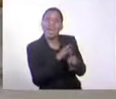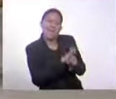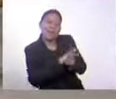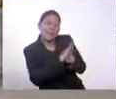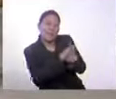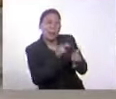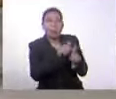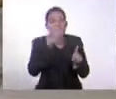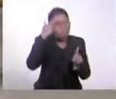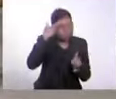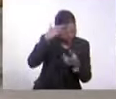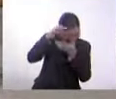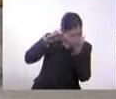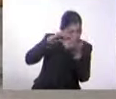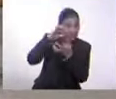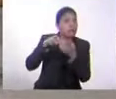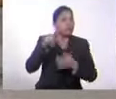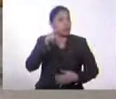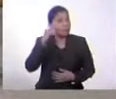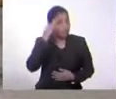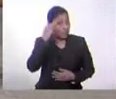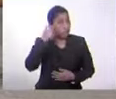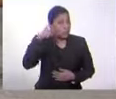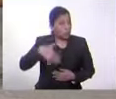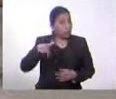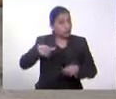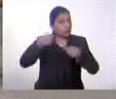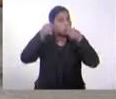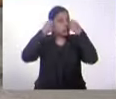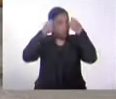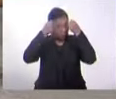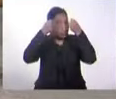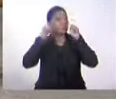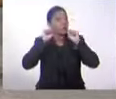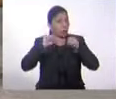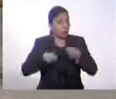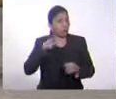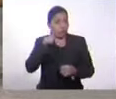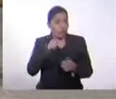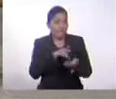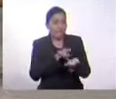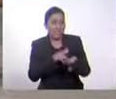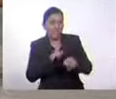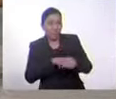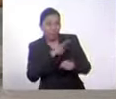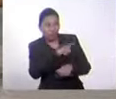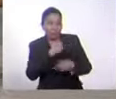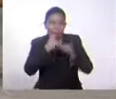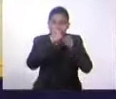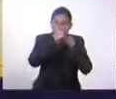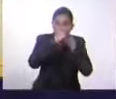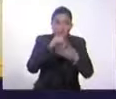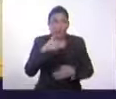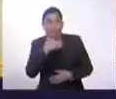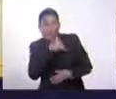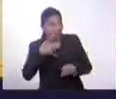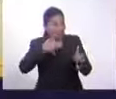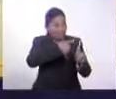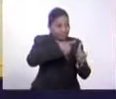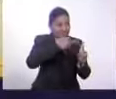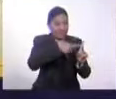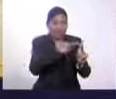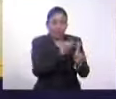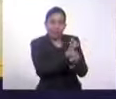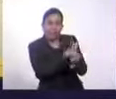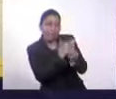¿verdad?, es penado, ¿verdad?, y debe de ser condenado en todo momento, porque eso no es correcto. Ninguna niña debe